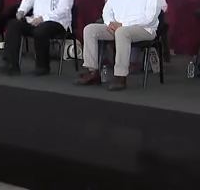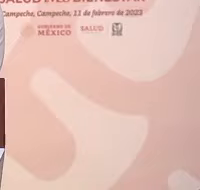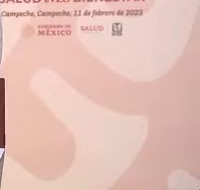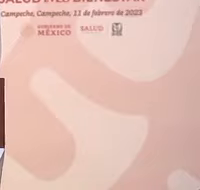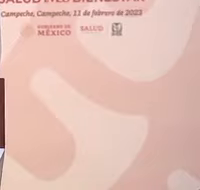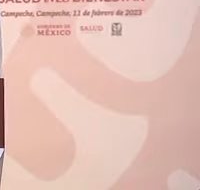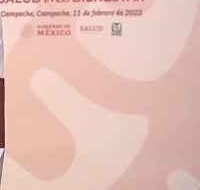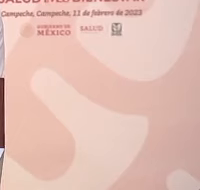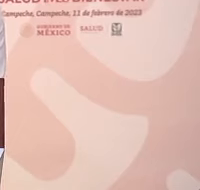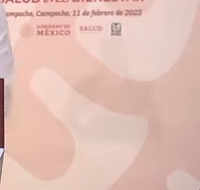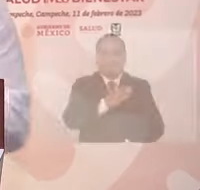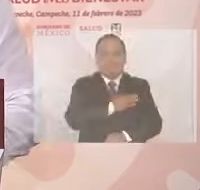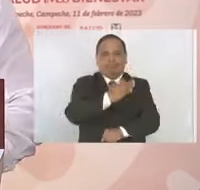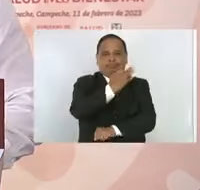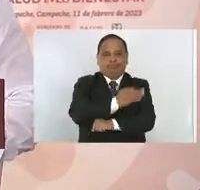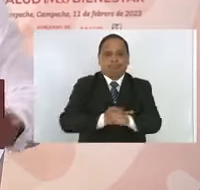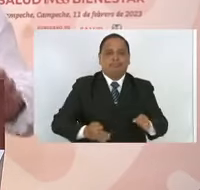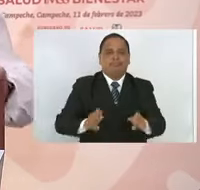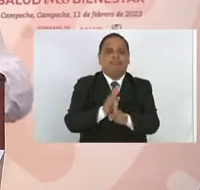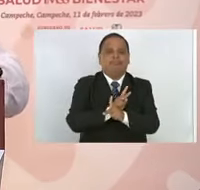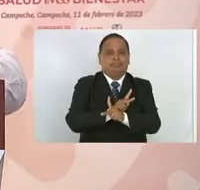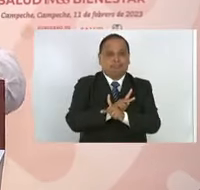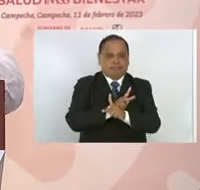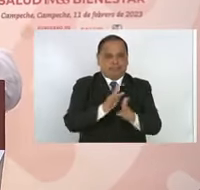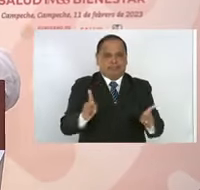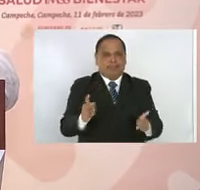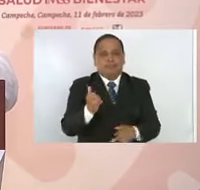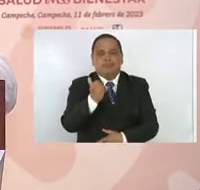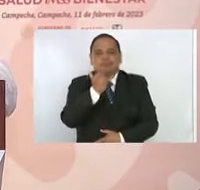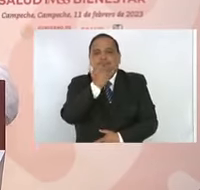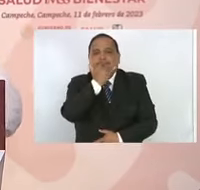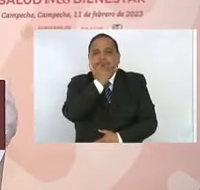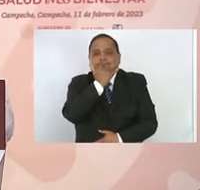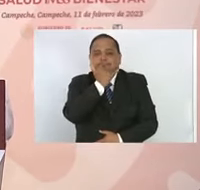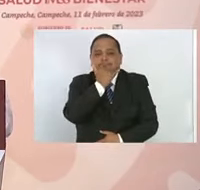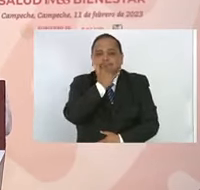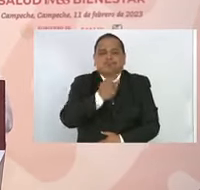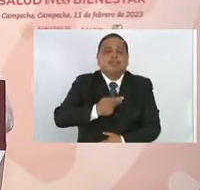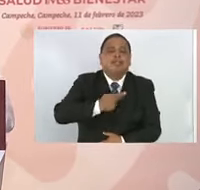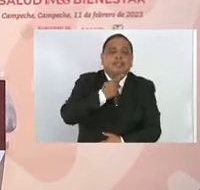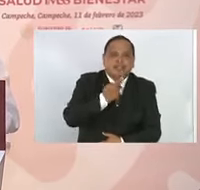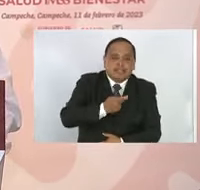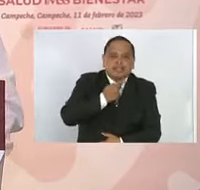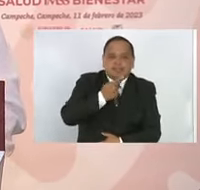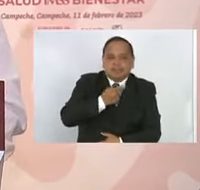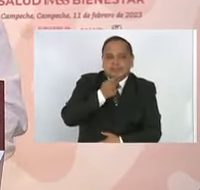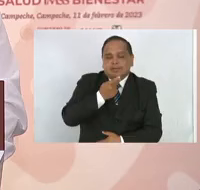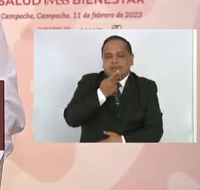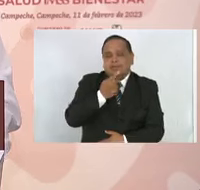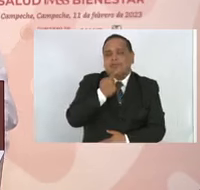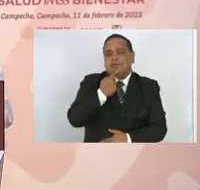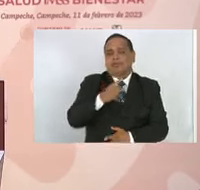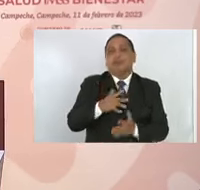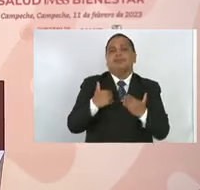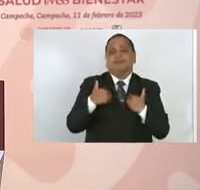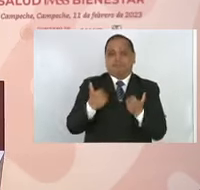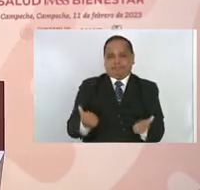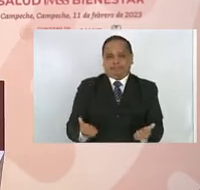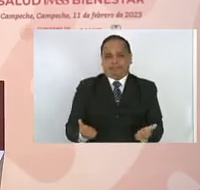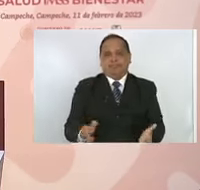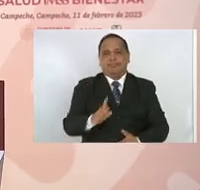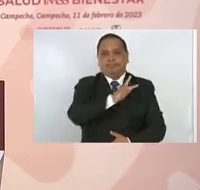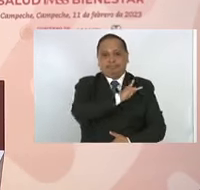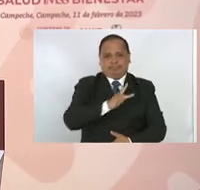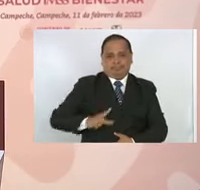Muy buenas tardes a todos. Les pido disculpas por la disfonía, pero trataré de que me comprendan. Presidente